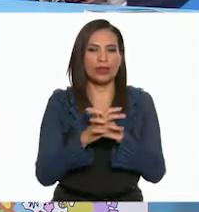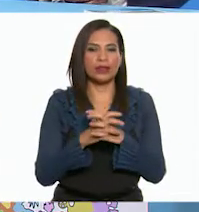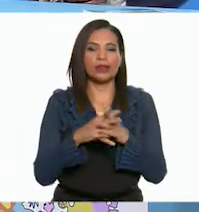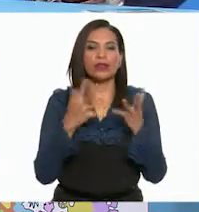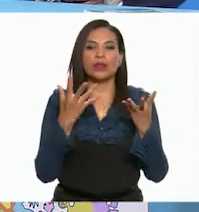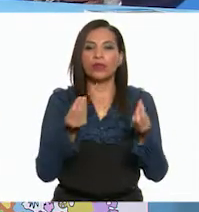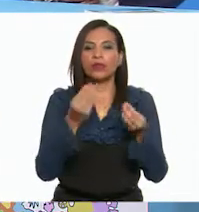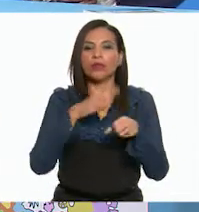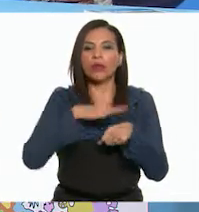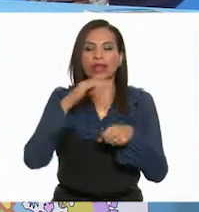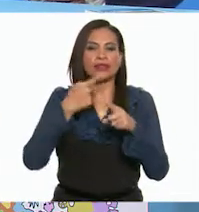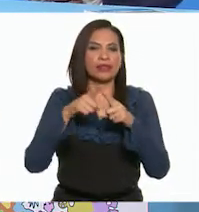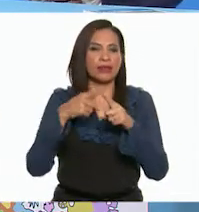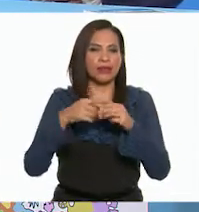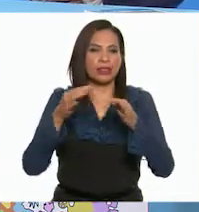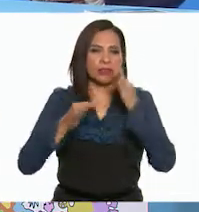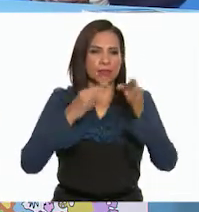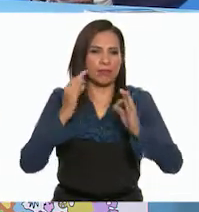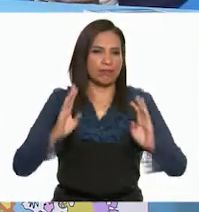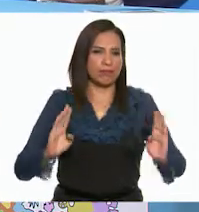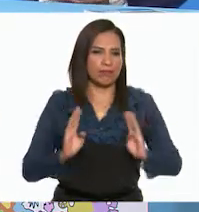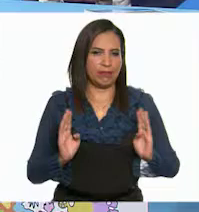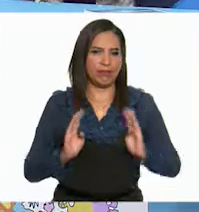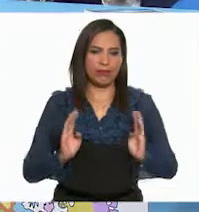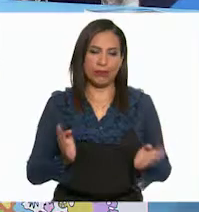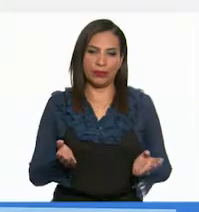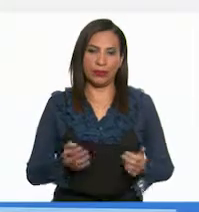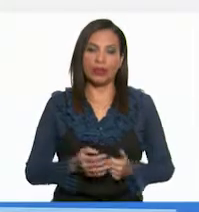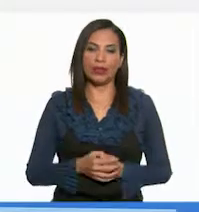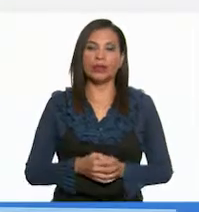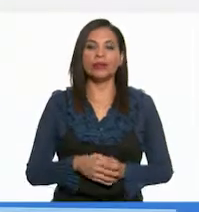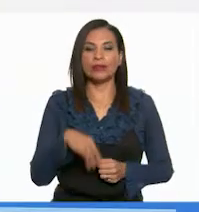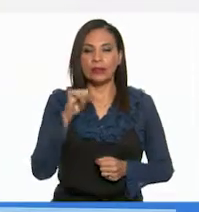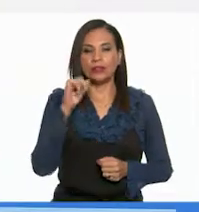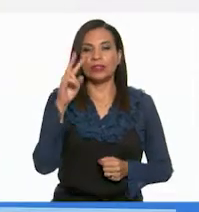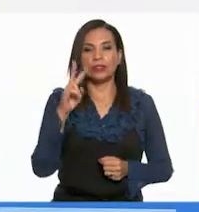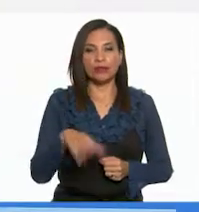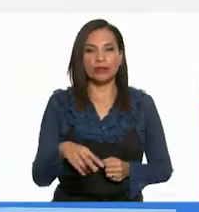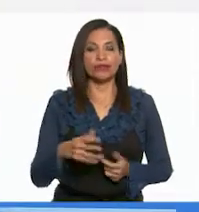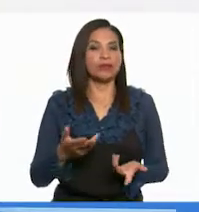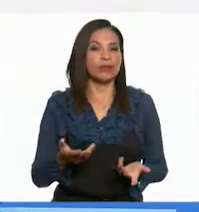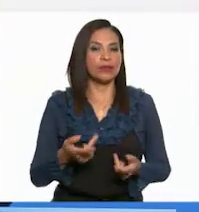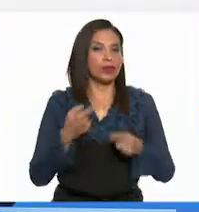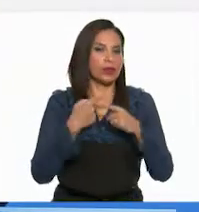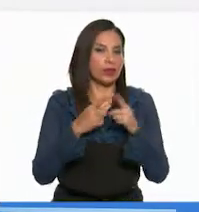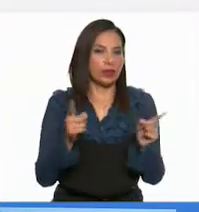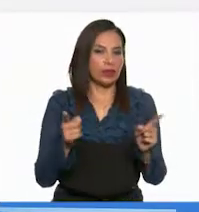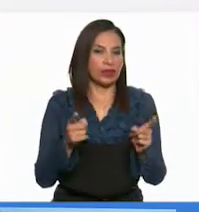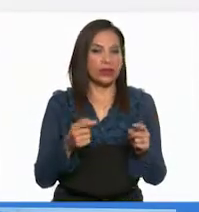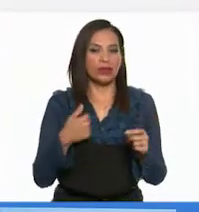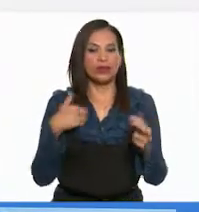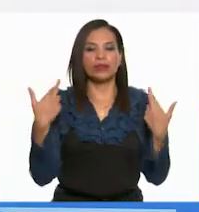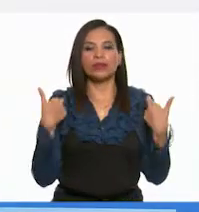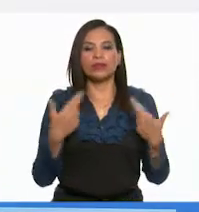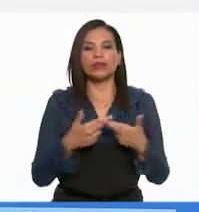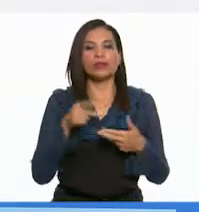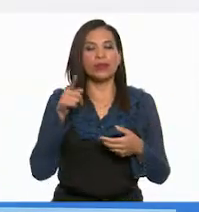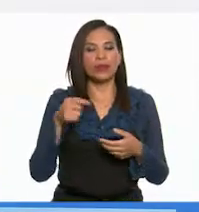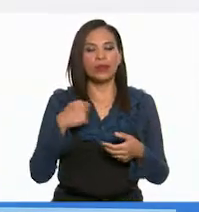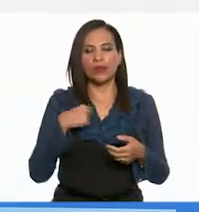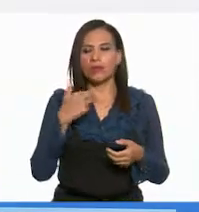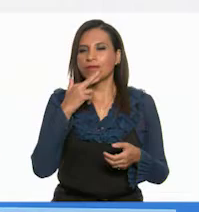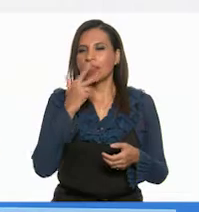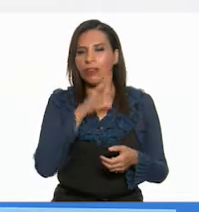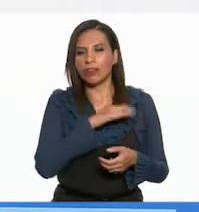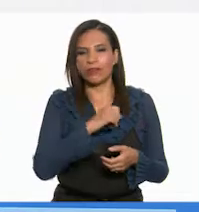y muchas otras diversas campañas militares. Bueno, efectivamente, a diferencia de mi maestro, yo